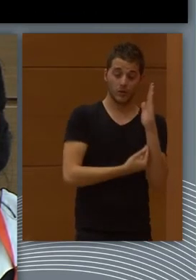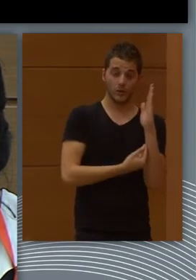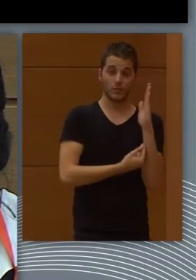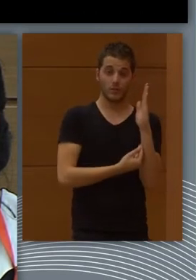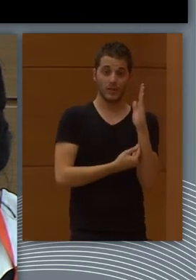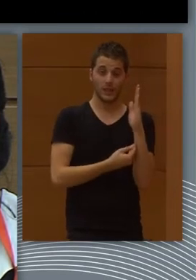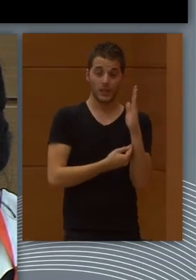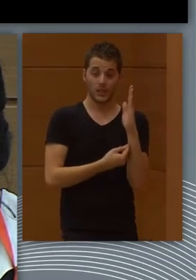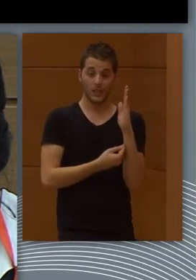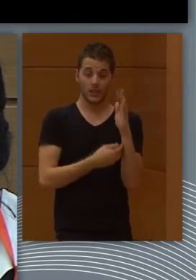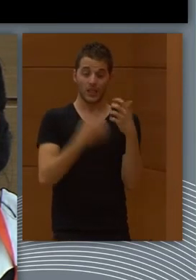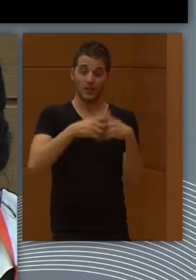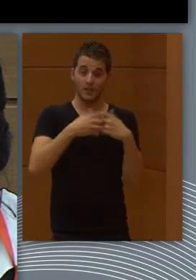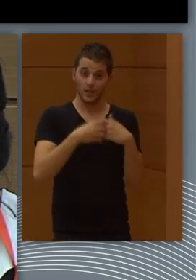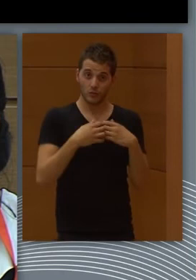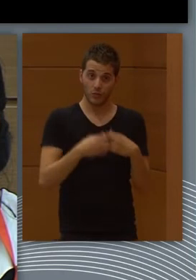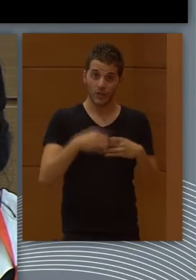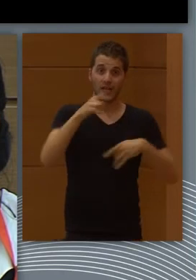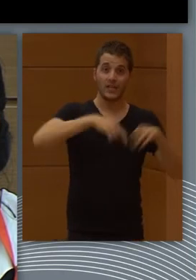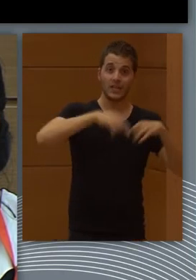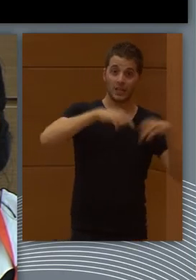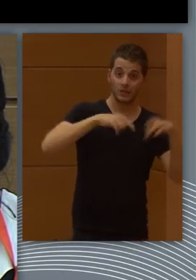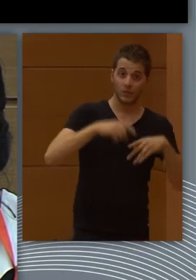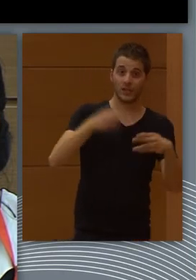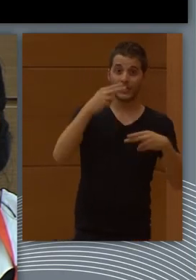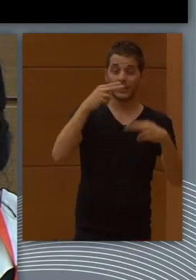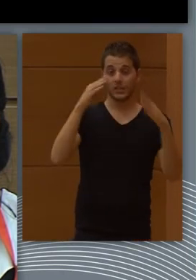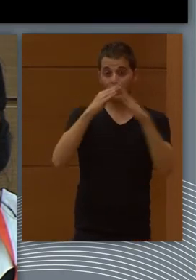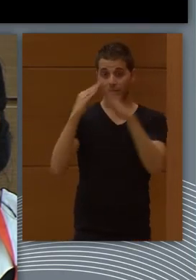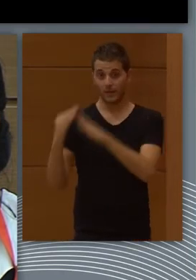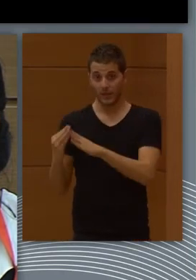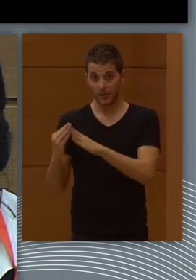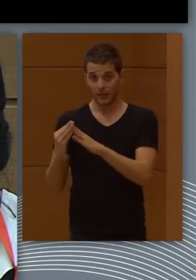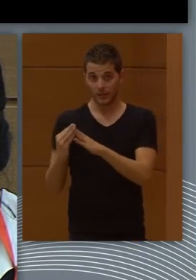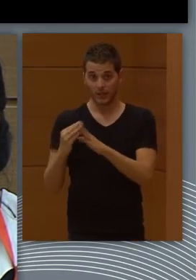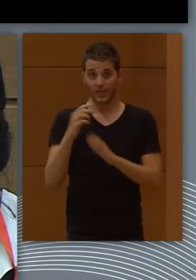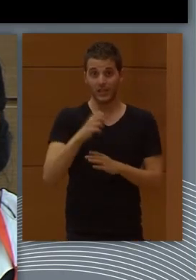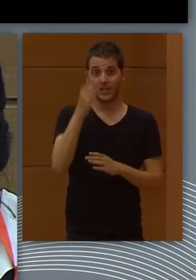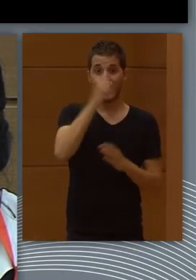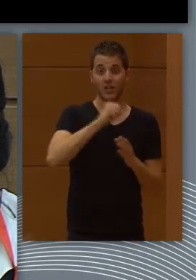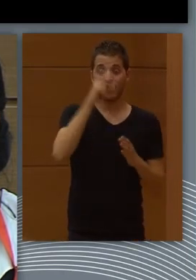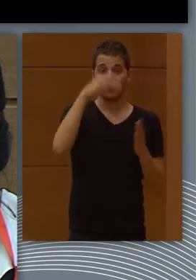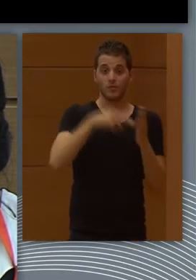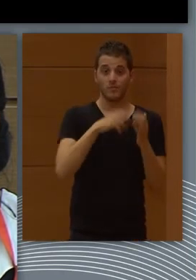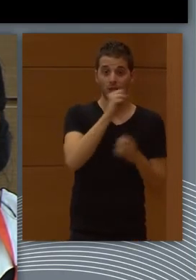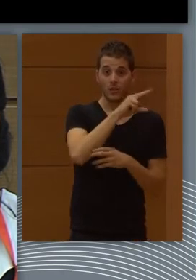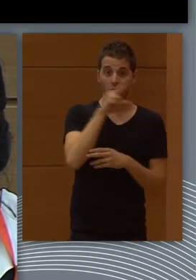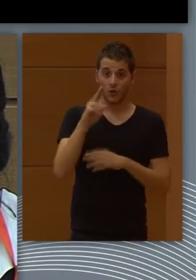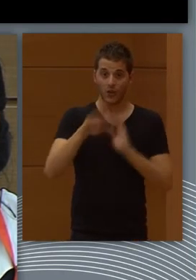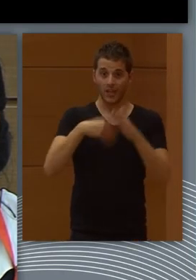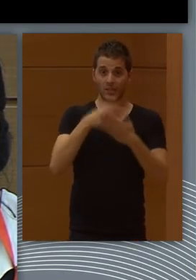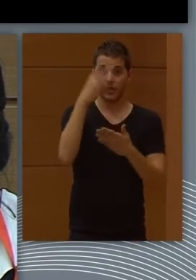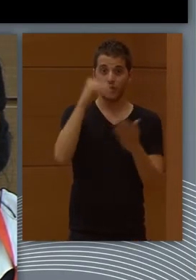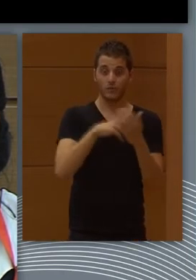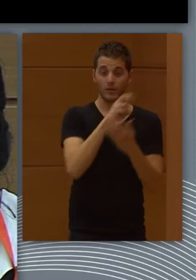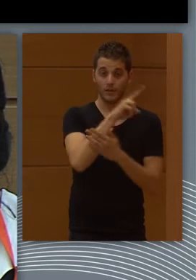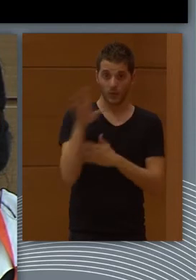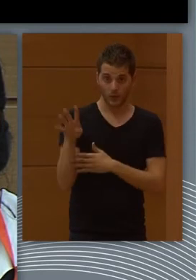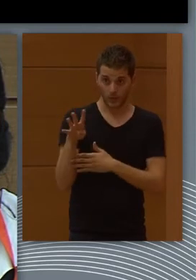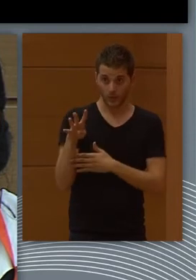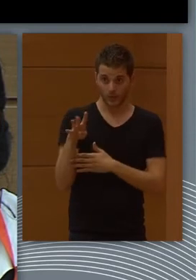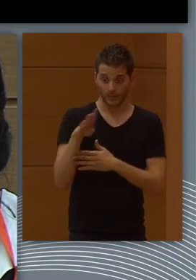infraestructuras, transporte y vivienda que se llama el PITBI, que es del 2012 al 2024. Tiene un